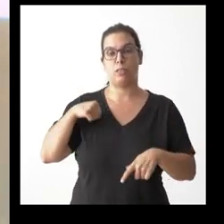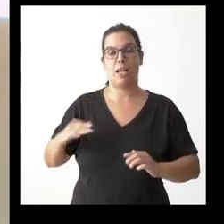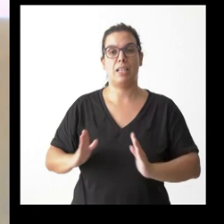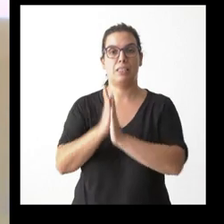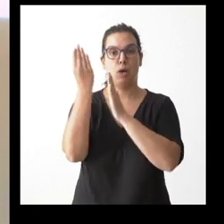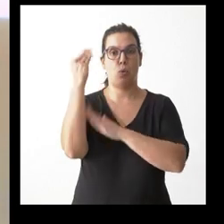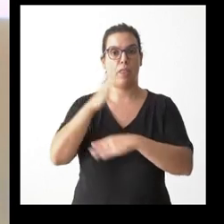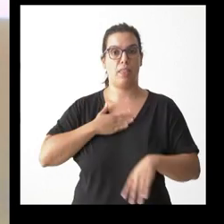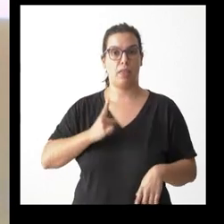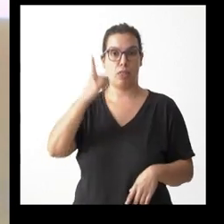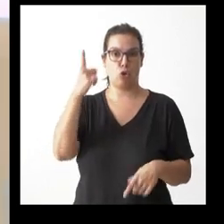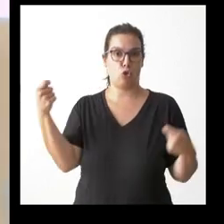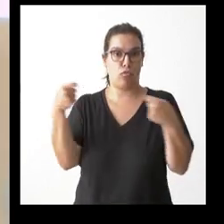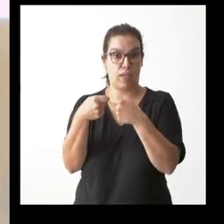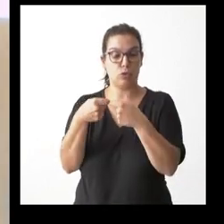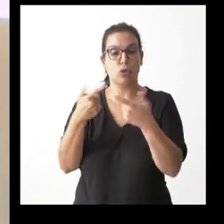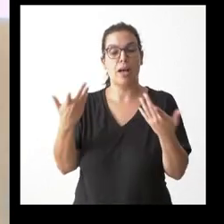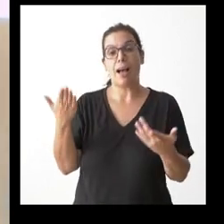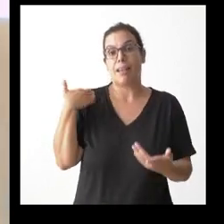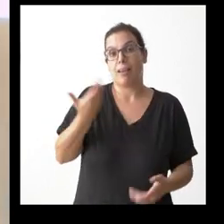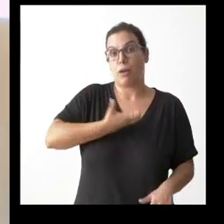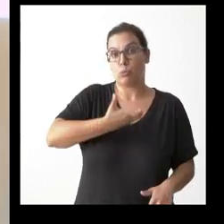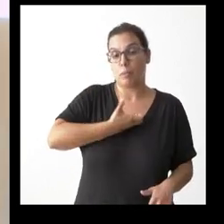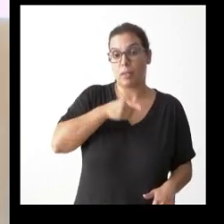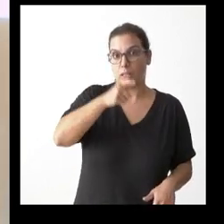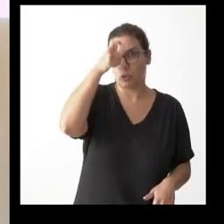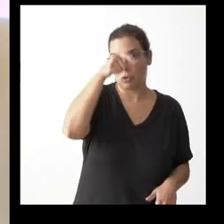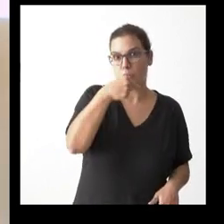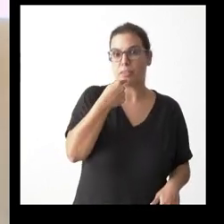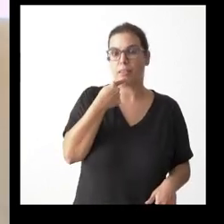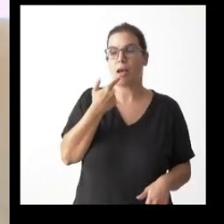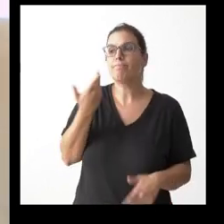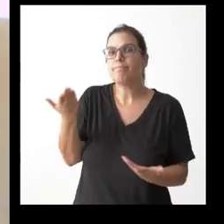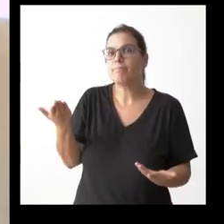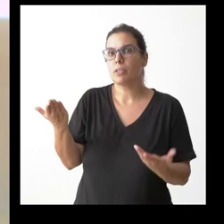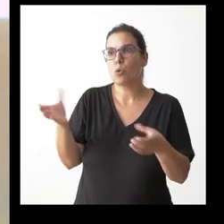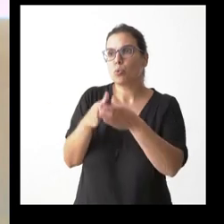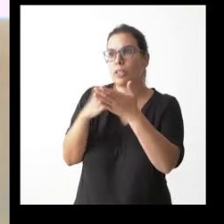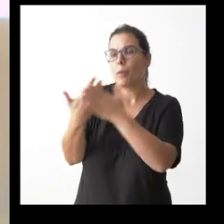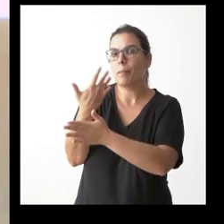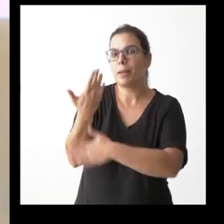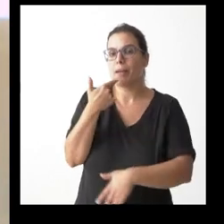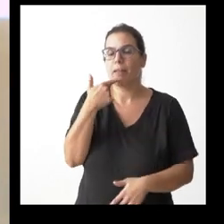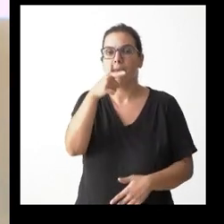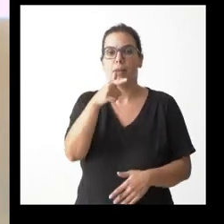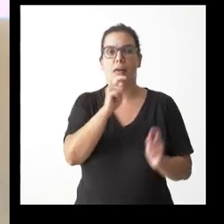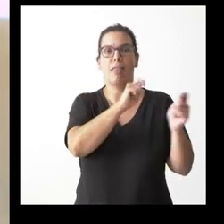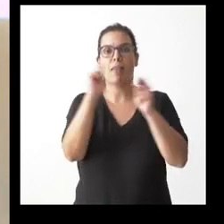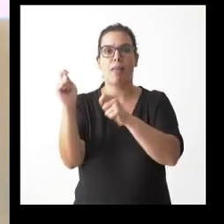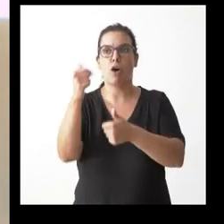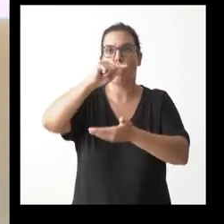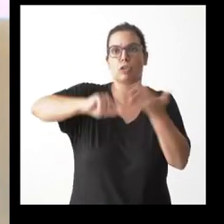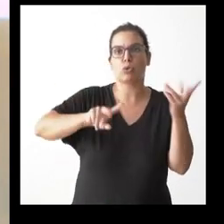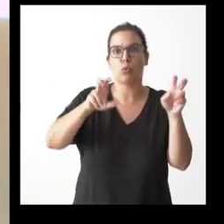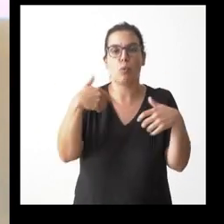un contrato concertado. Ayer el Ayuntamiento pedía explicaciones a la Junta de en qué punto está la nueva readjudicación del contrato